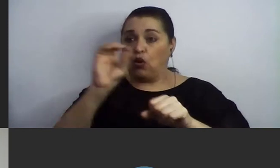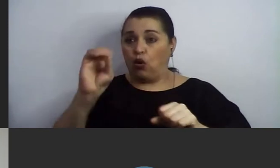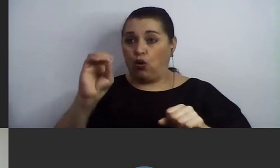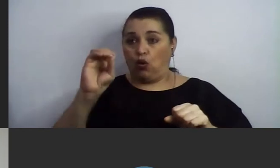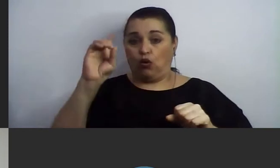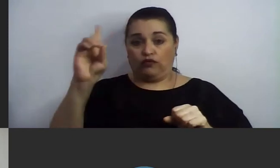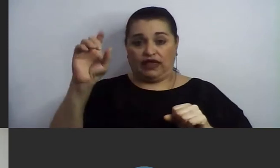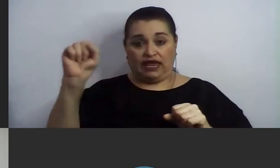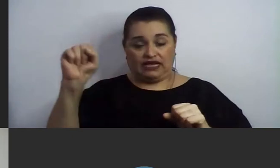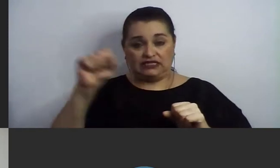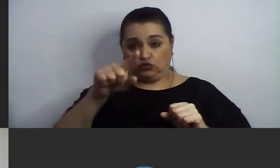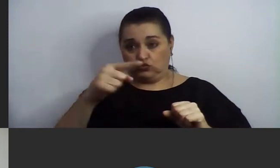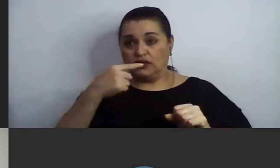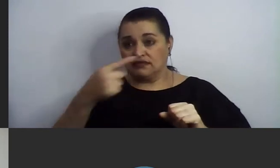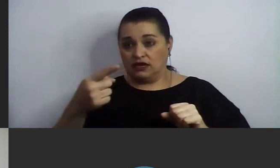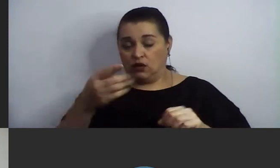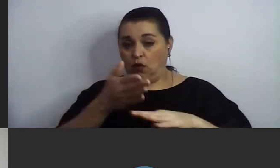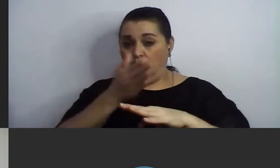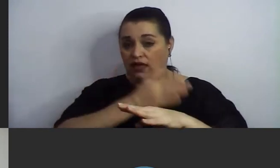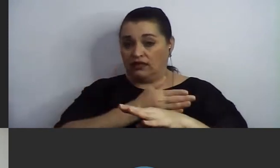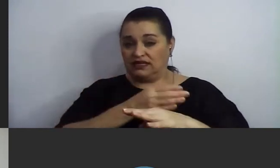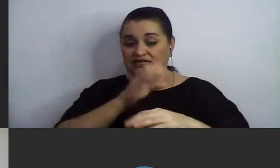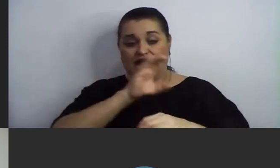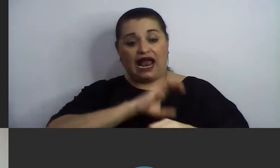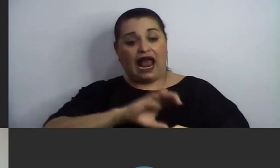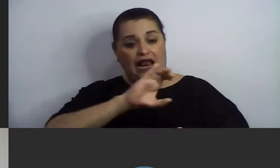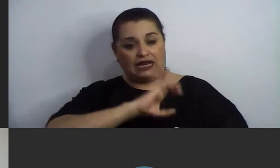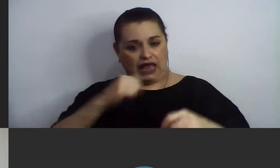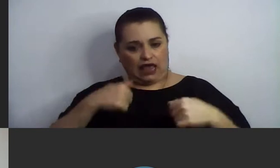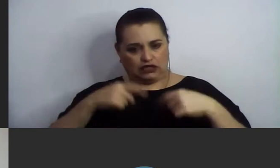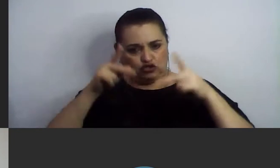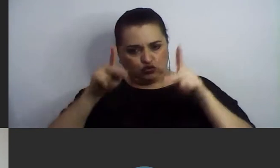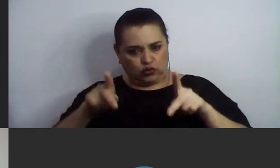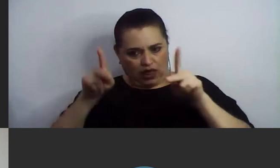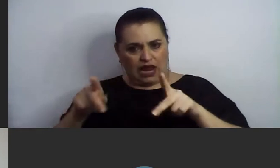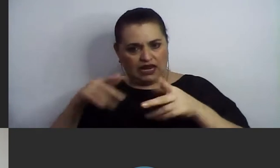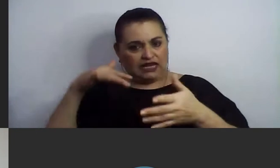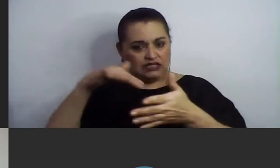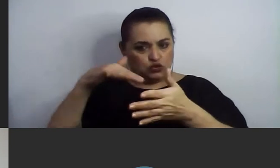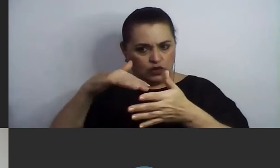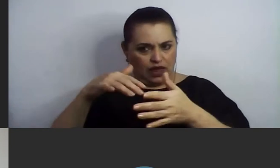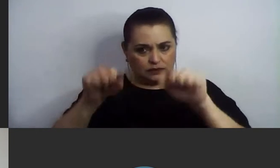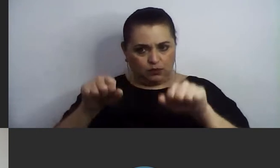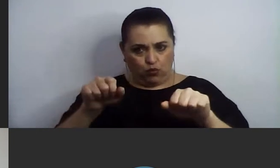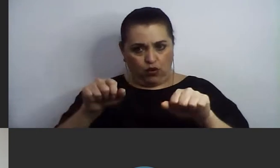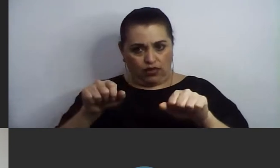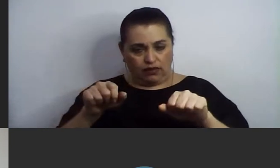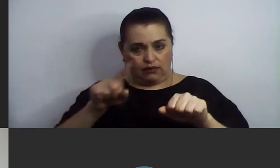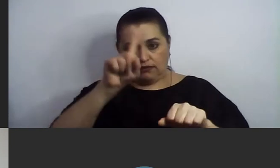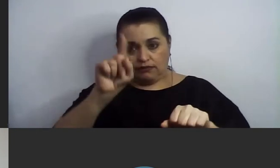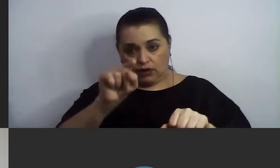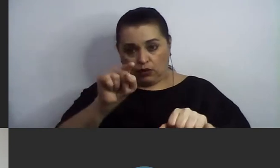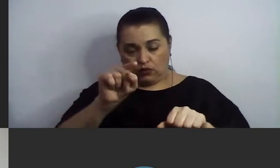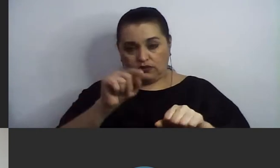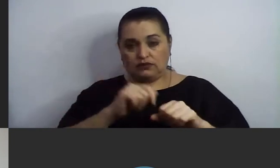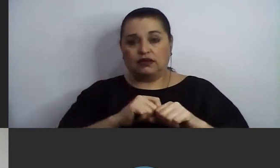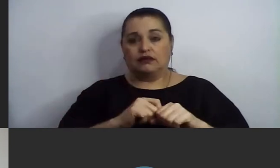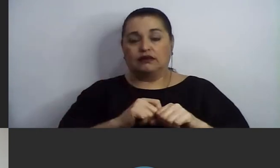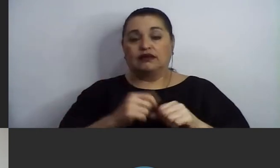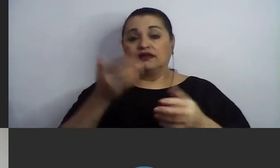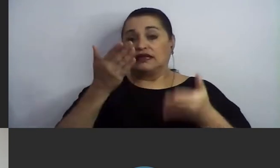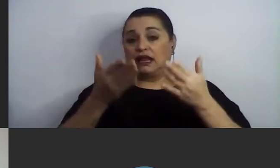que usted mencionó en calidad de ciudadana y estudiante? Doña Melisa, tal vez si pudiera